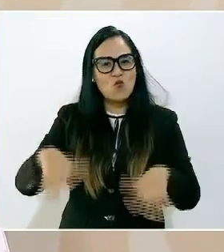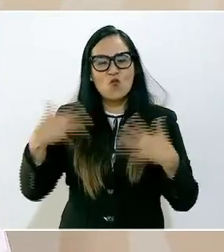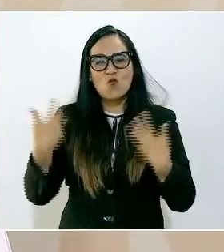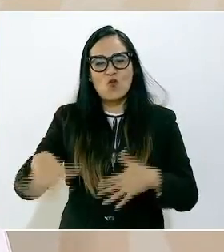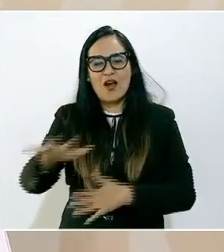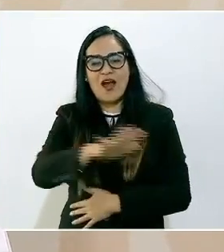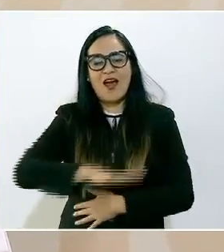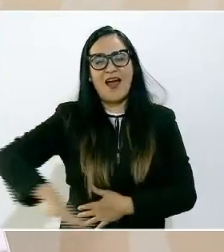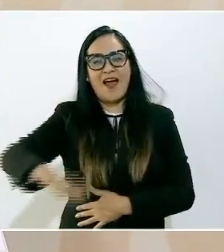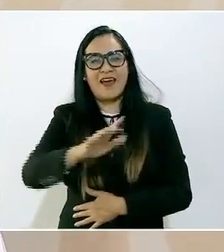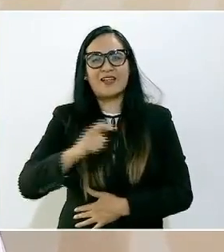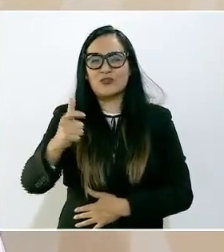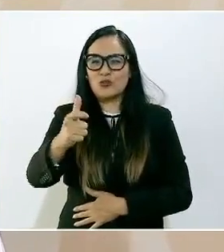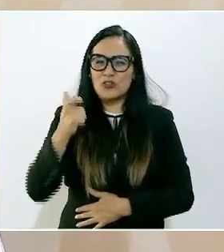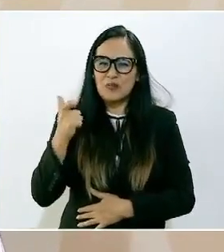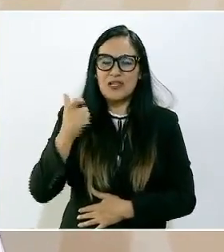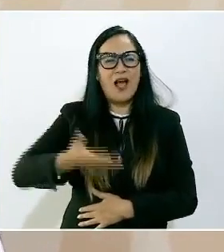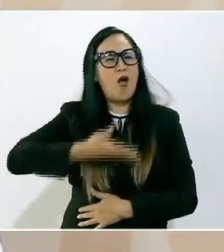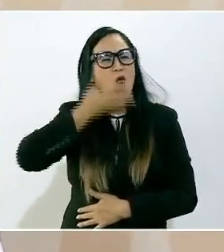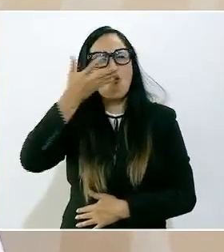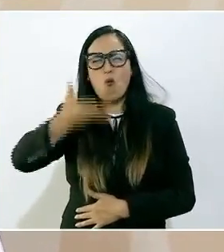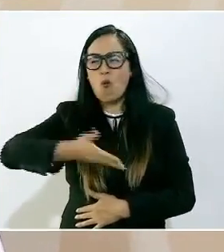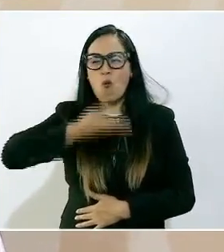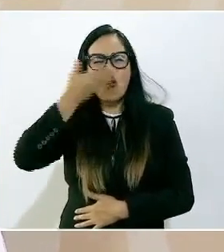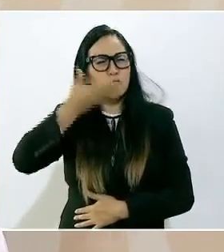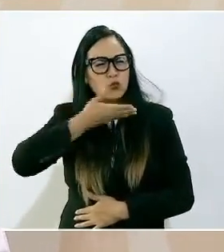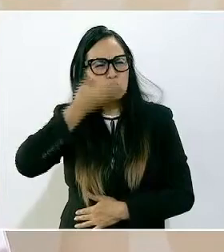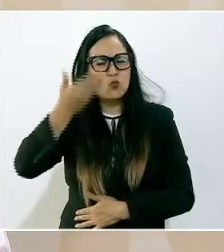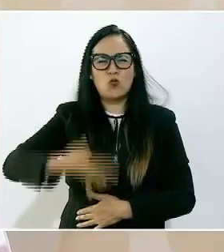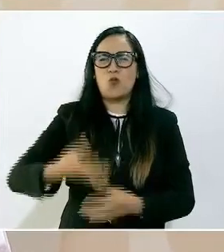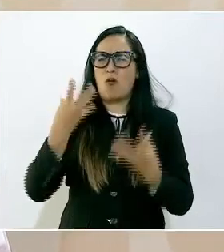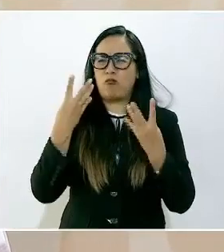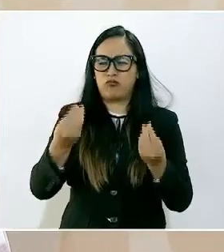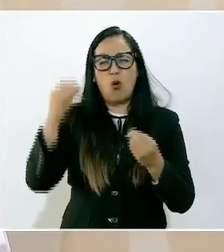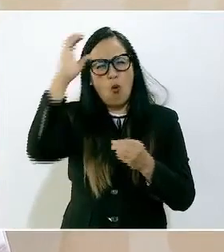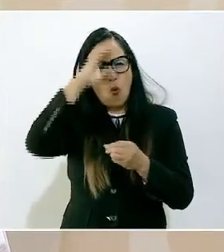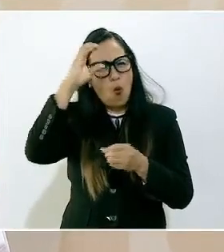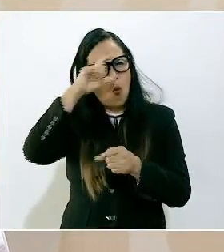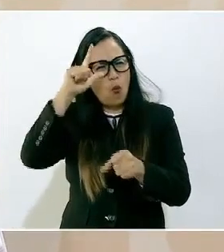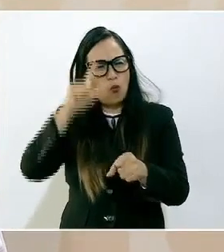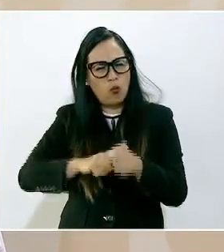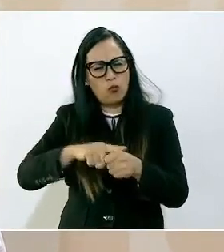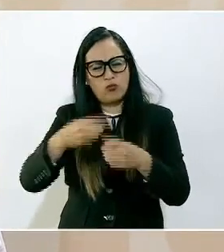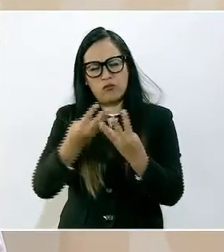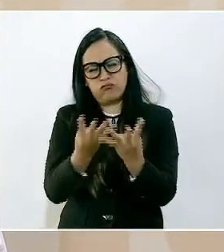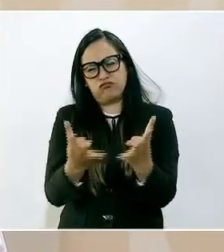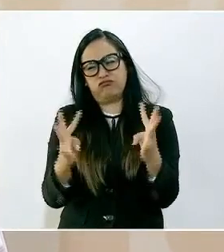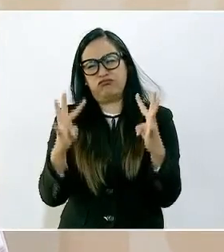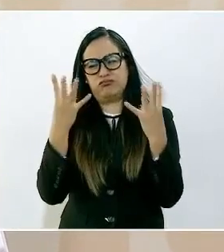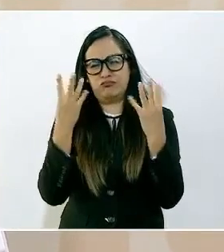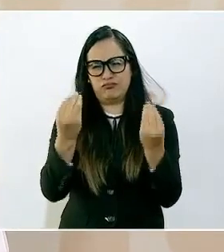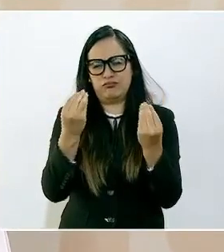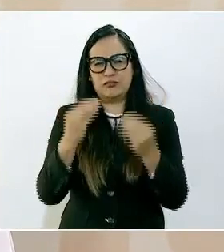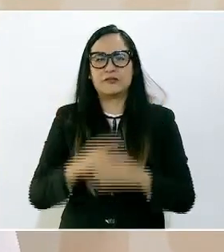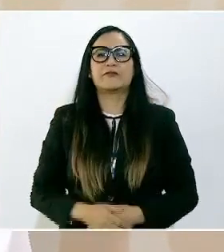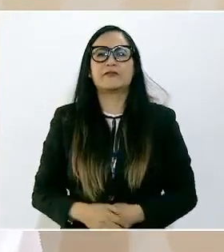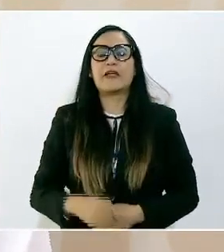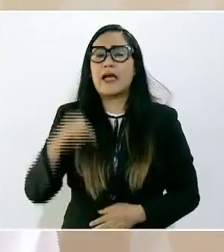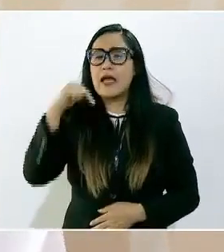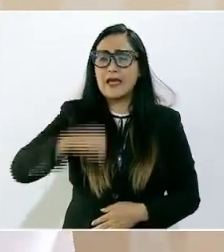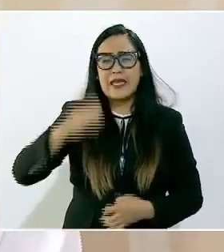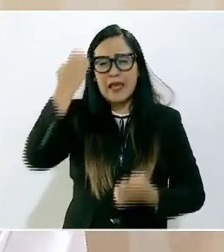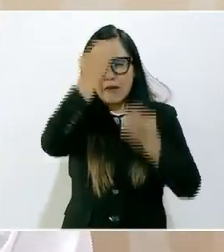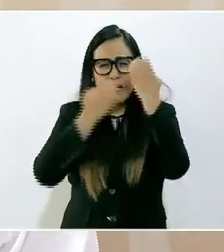de mucha tradición, de mucha cultura, evaluar uno de los